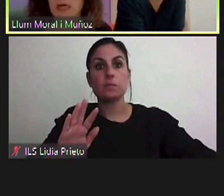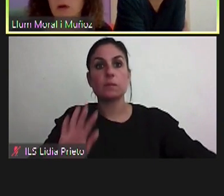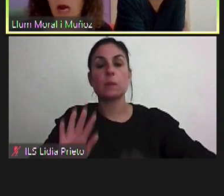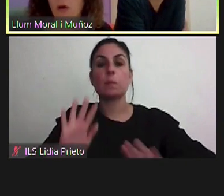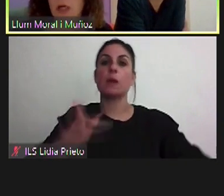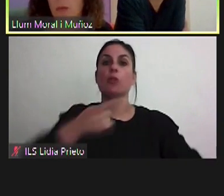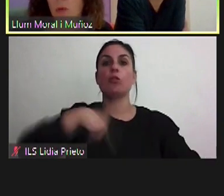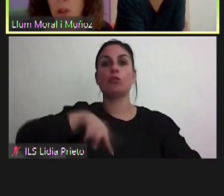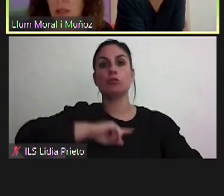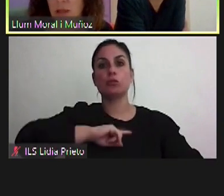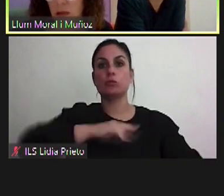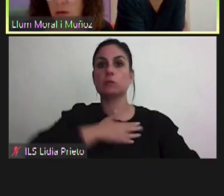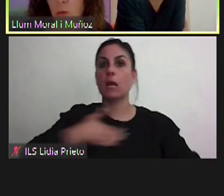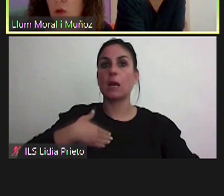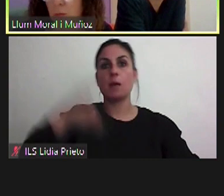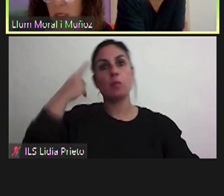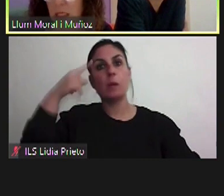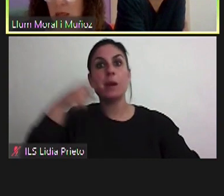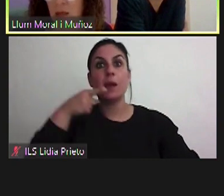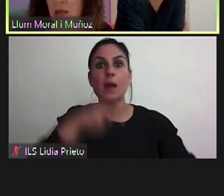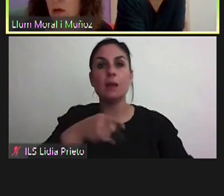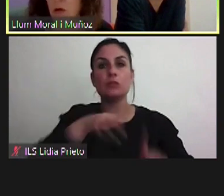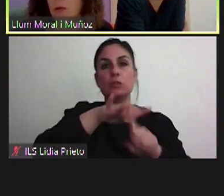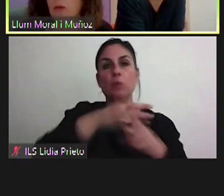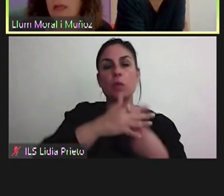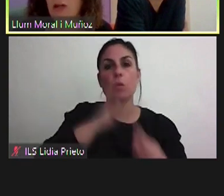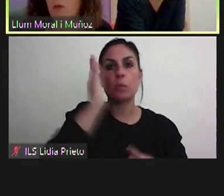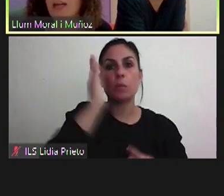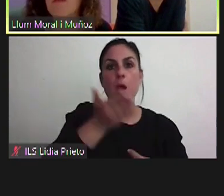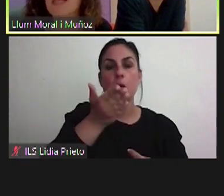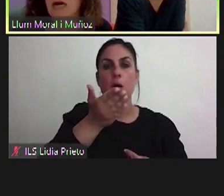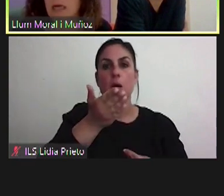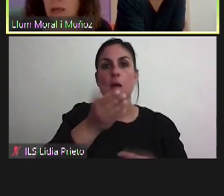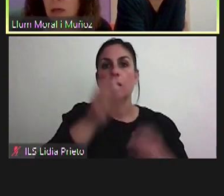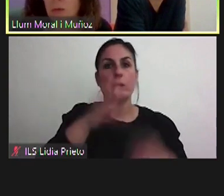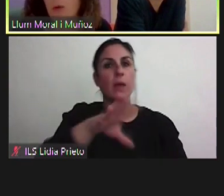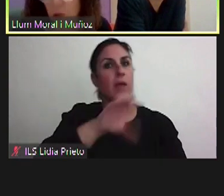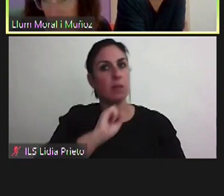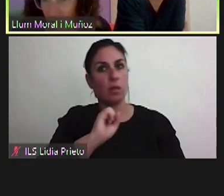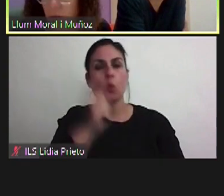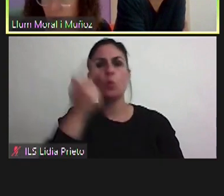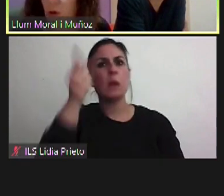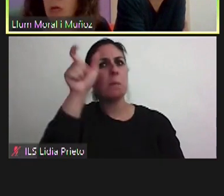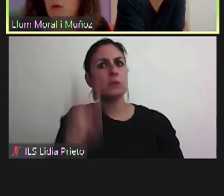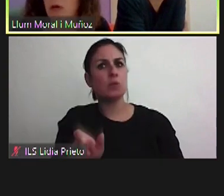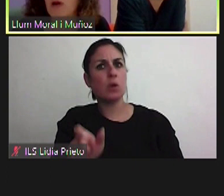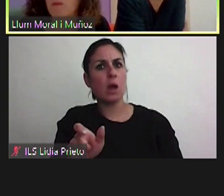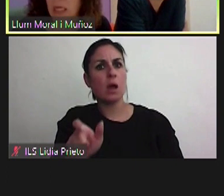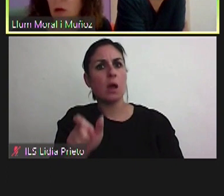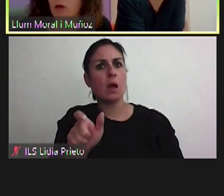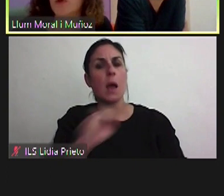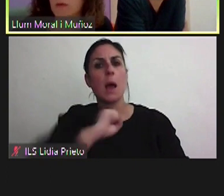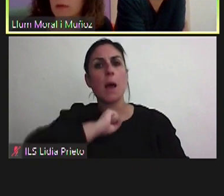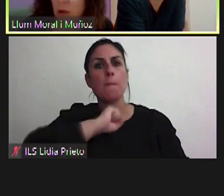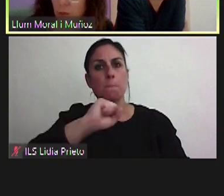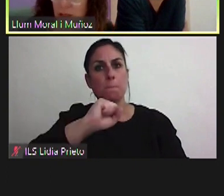encontrar una explicación a algo que no podemos entender, no podemos comprender. No podemos comprender cómo alguien mata a alguien, o porque es malo. No hay que buscar una